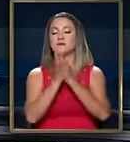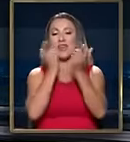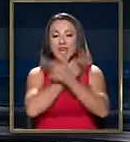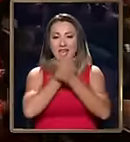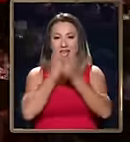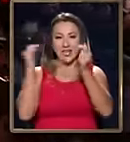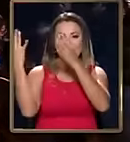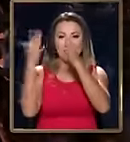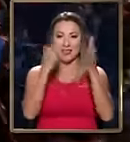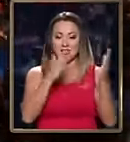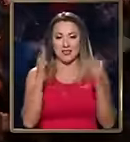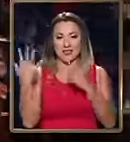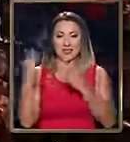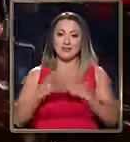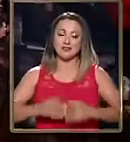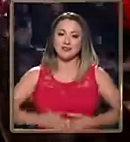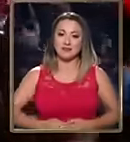Eso.